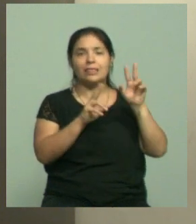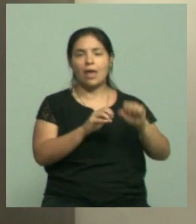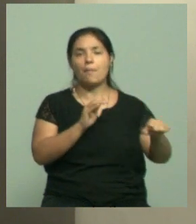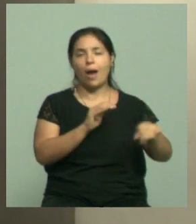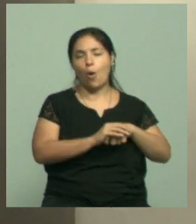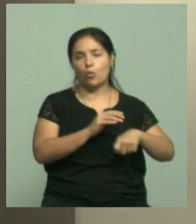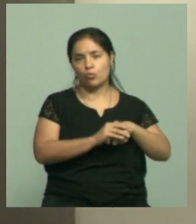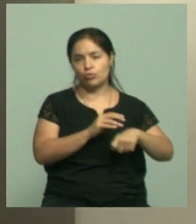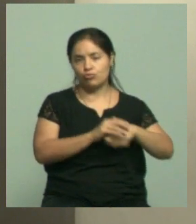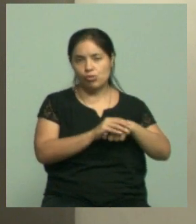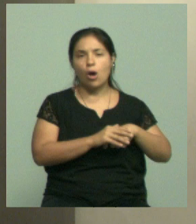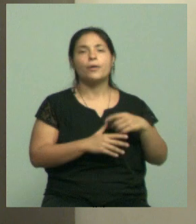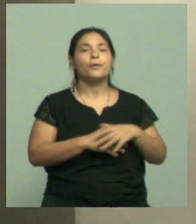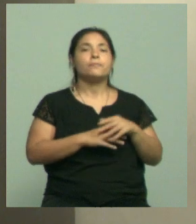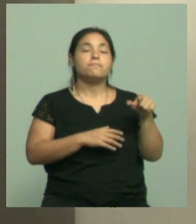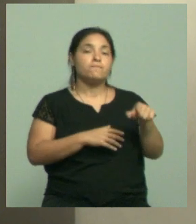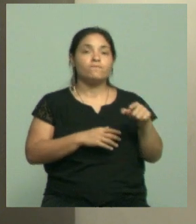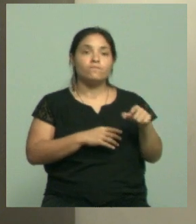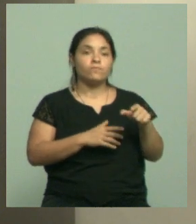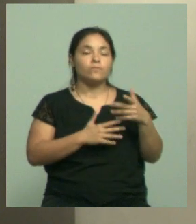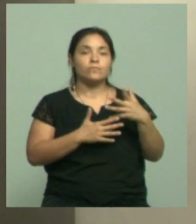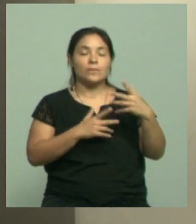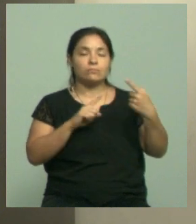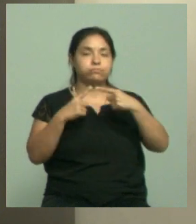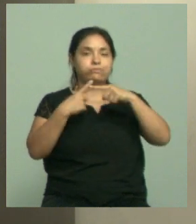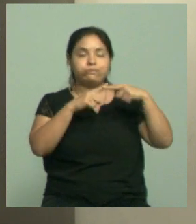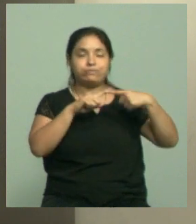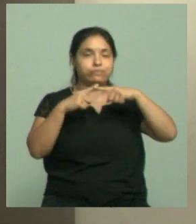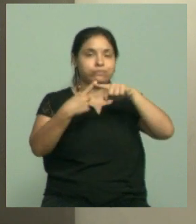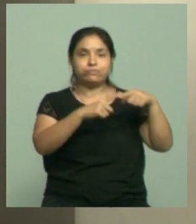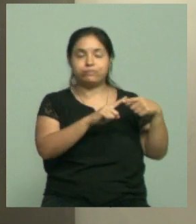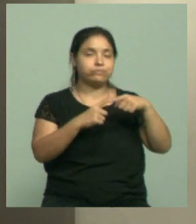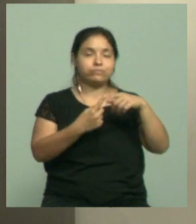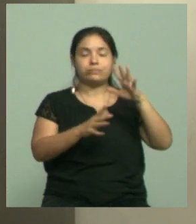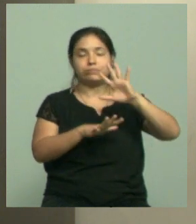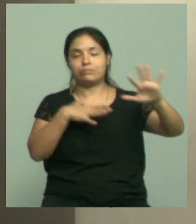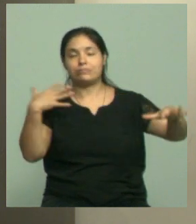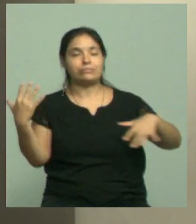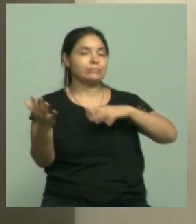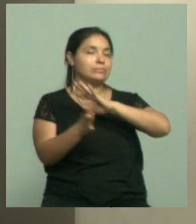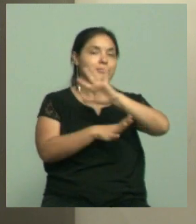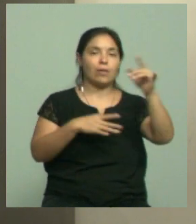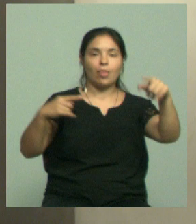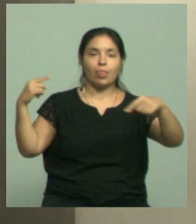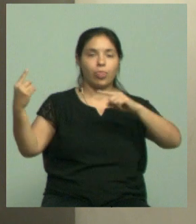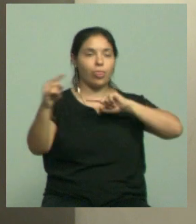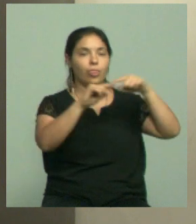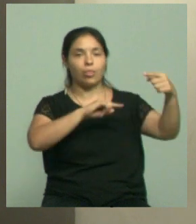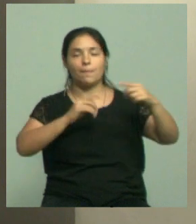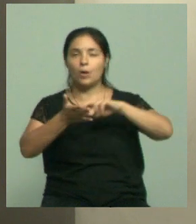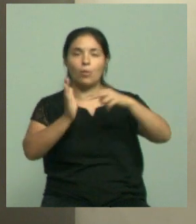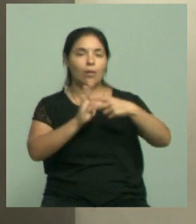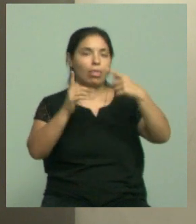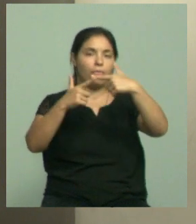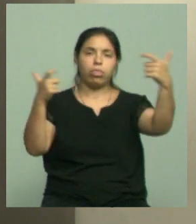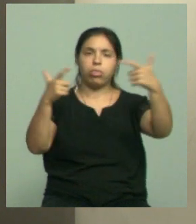Entonces, lo cierto es que esta es una tensión, una película de idas y vueltas, de ruptura